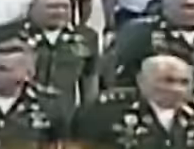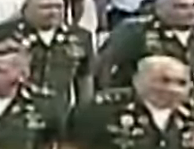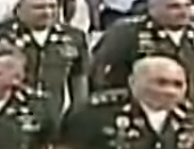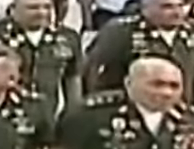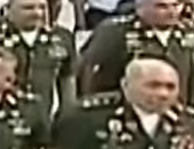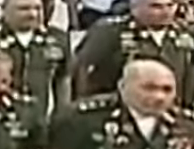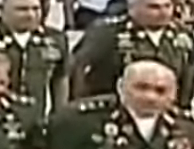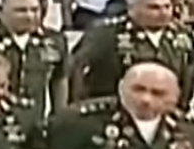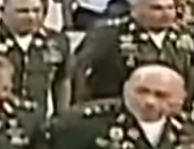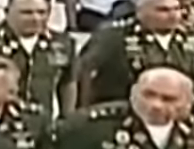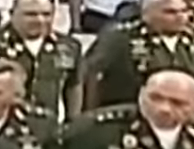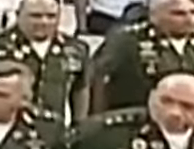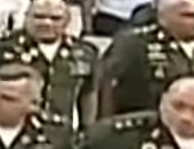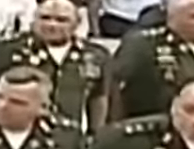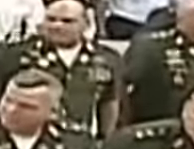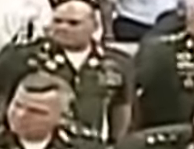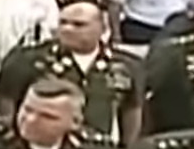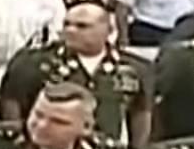tardes, mi